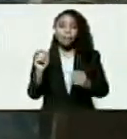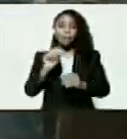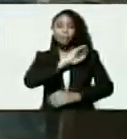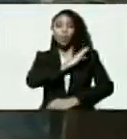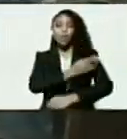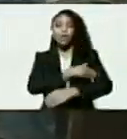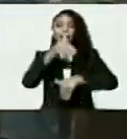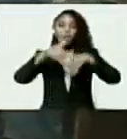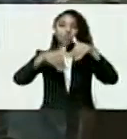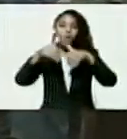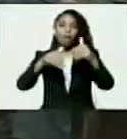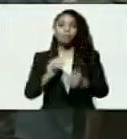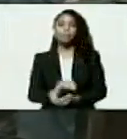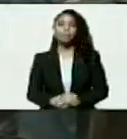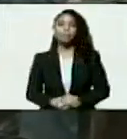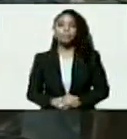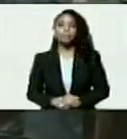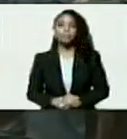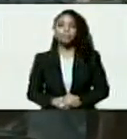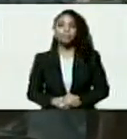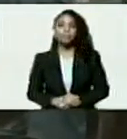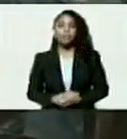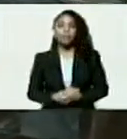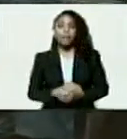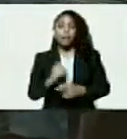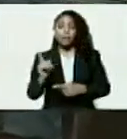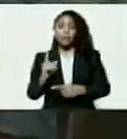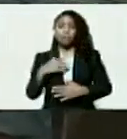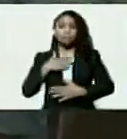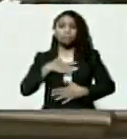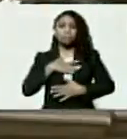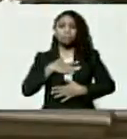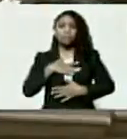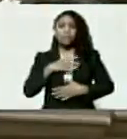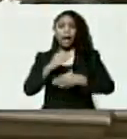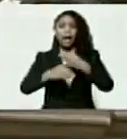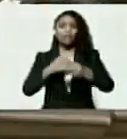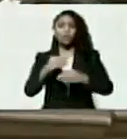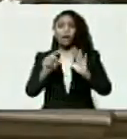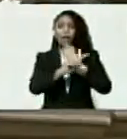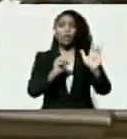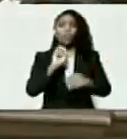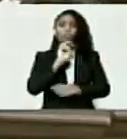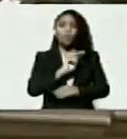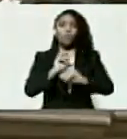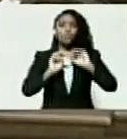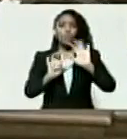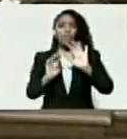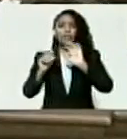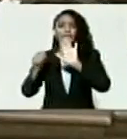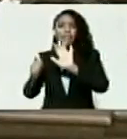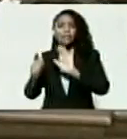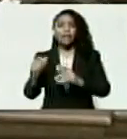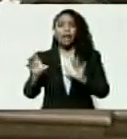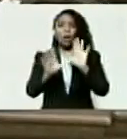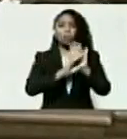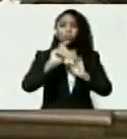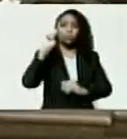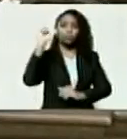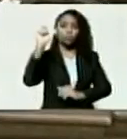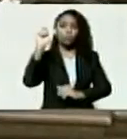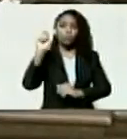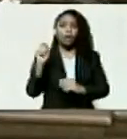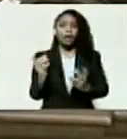Electoral. De conformidad con lo dispuesto en el artículo 296 de la Constitución de la República Bolivariana de Venezuela,